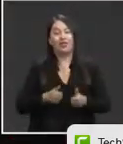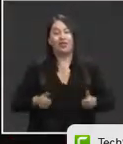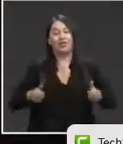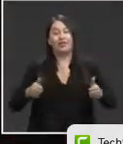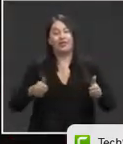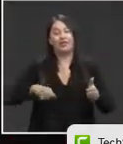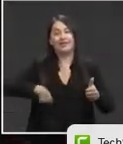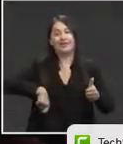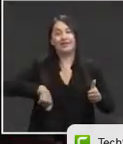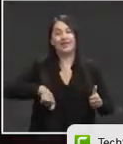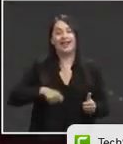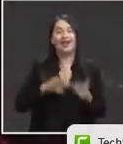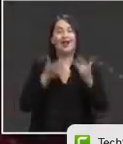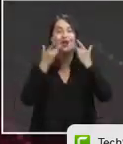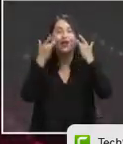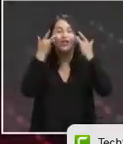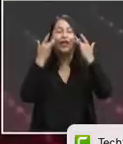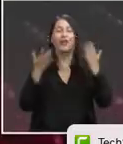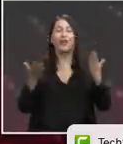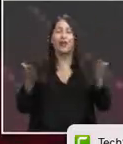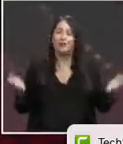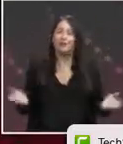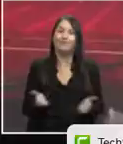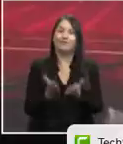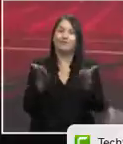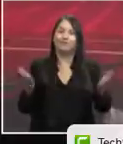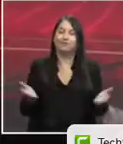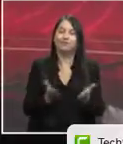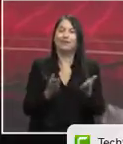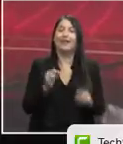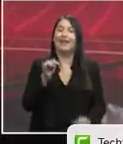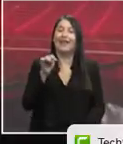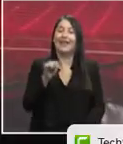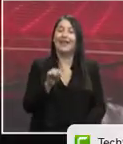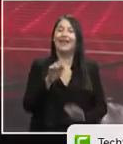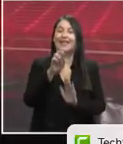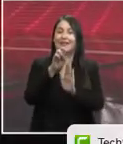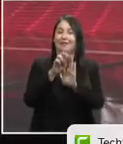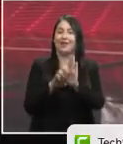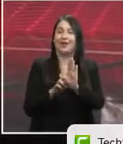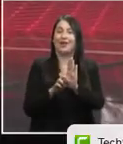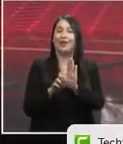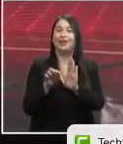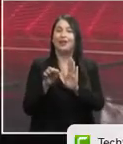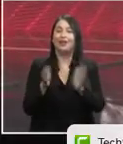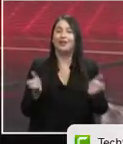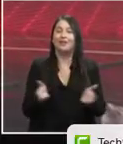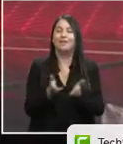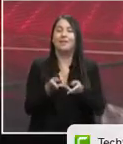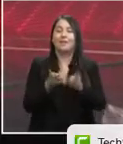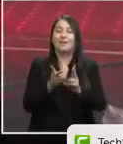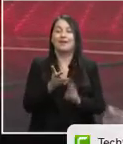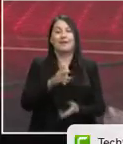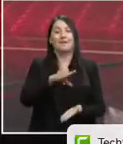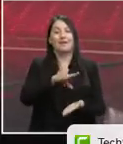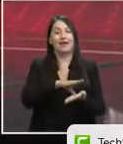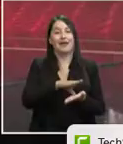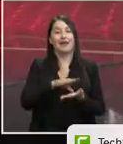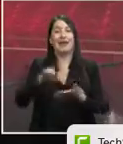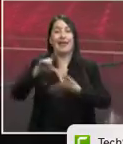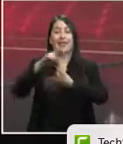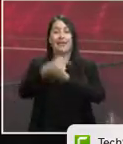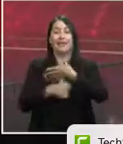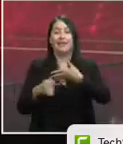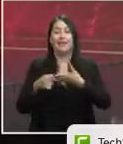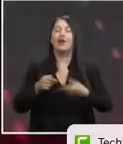estamos muy contentos de poder seguir impulsando esta iniciativa que permite a nuestro país, a Latinoamérica y al Orbe, a que